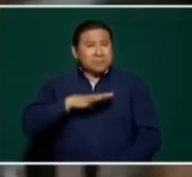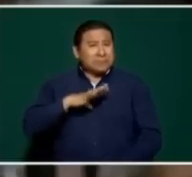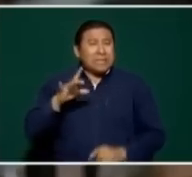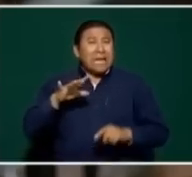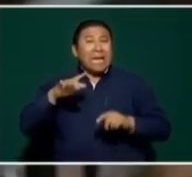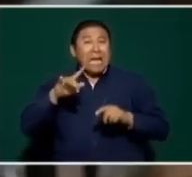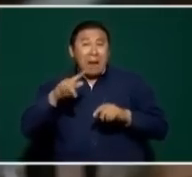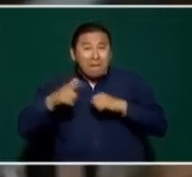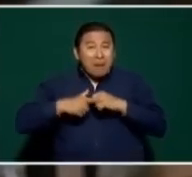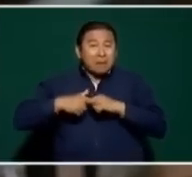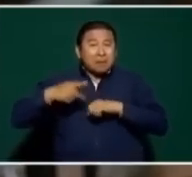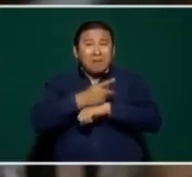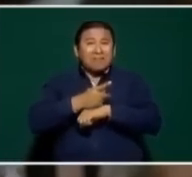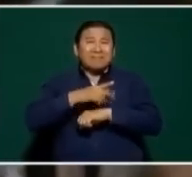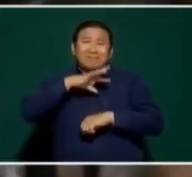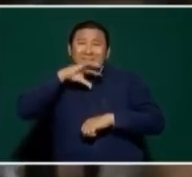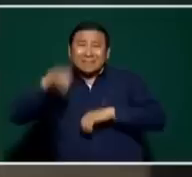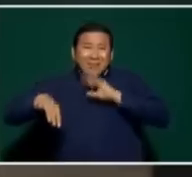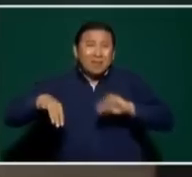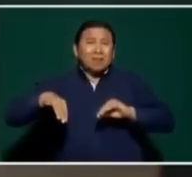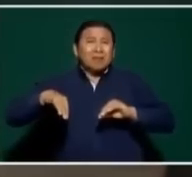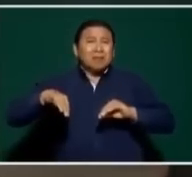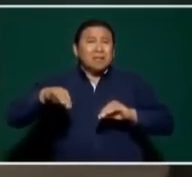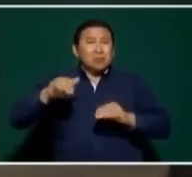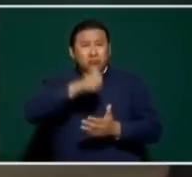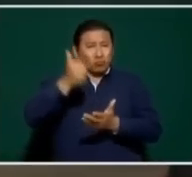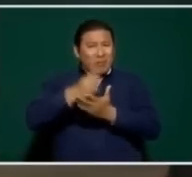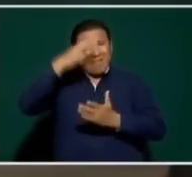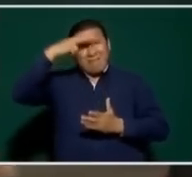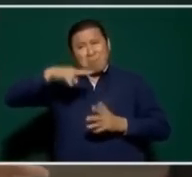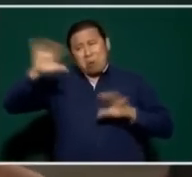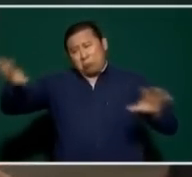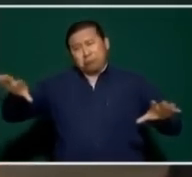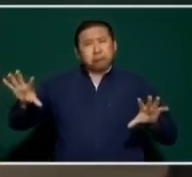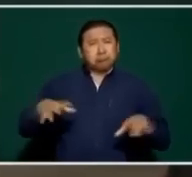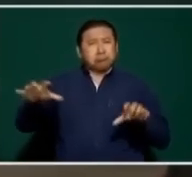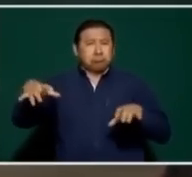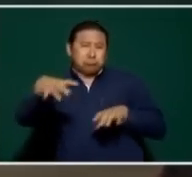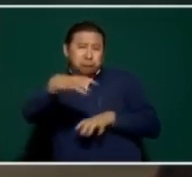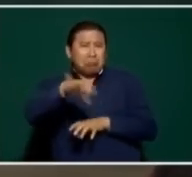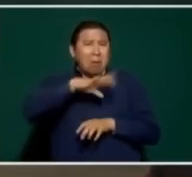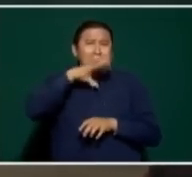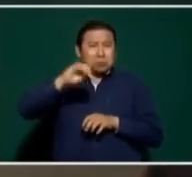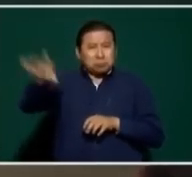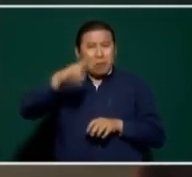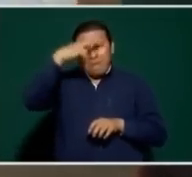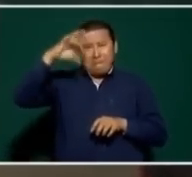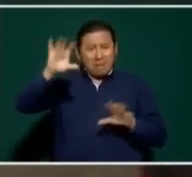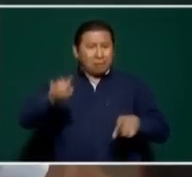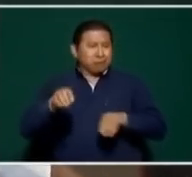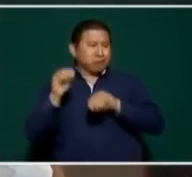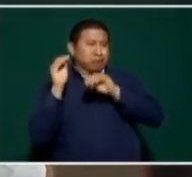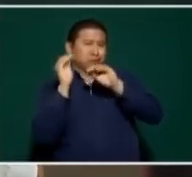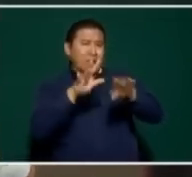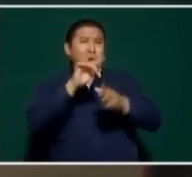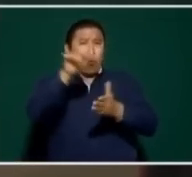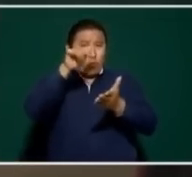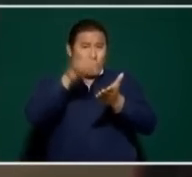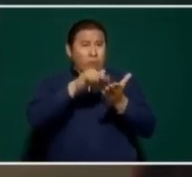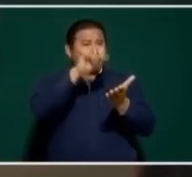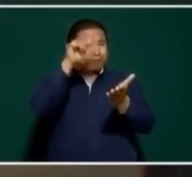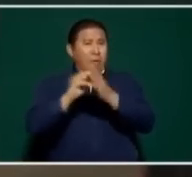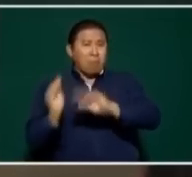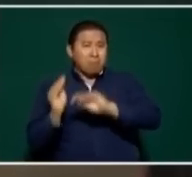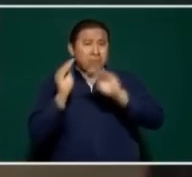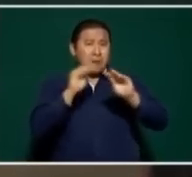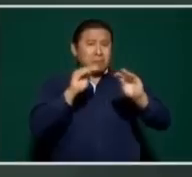algo suceda. En la basura que se recoge en la Ciudad de México no hay ningún problema con la basura. Va y se tira en los lugares indicados